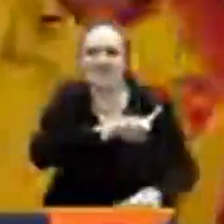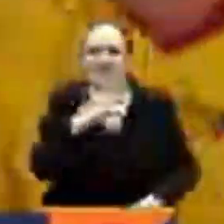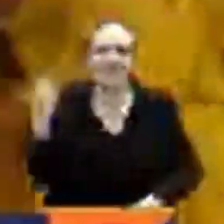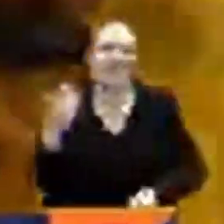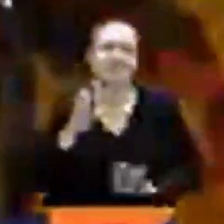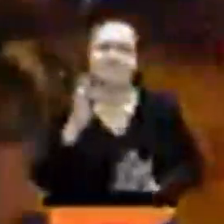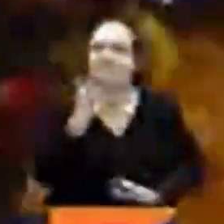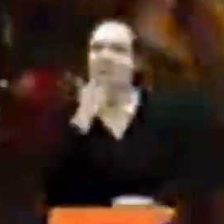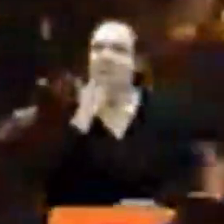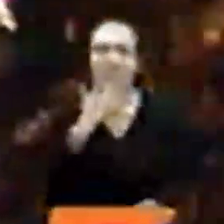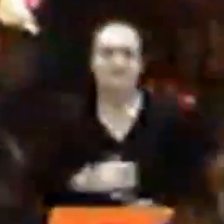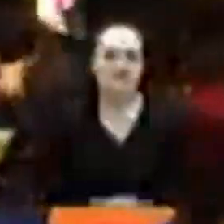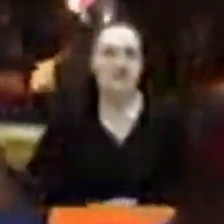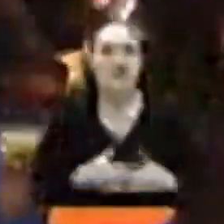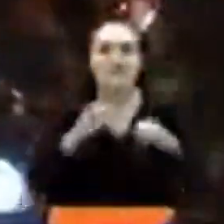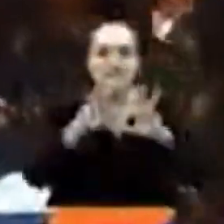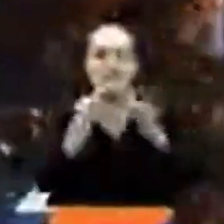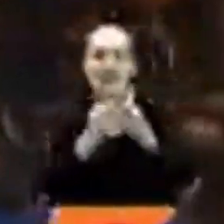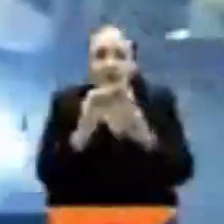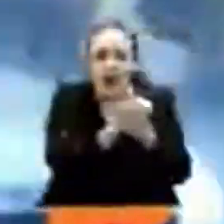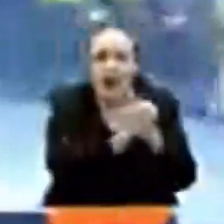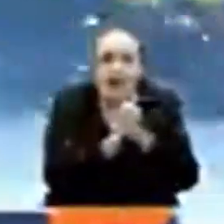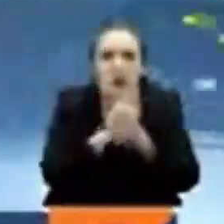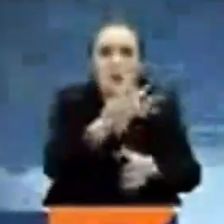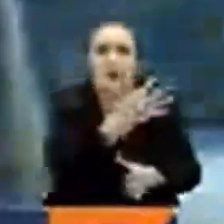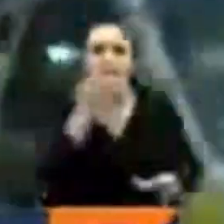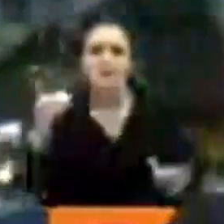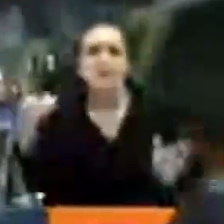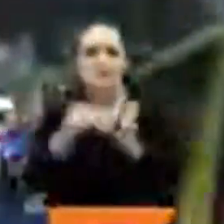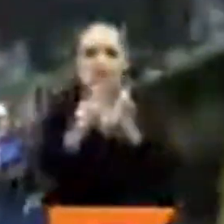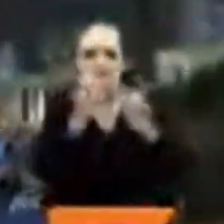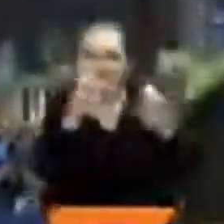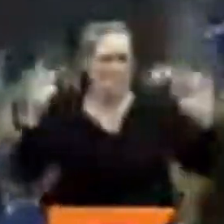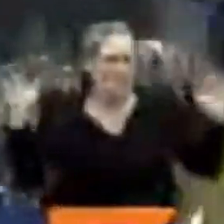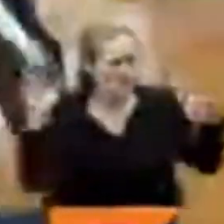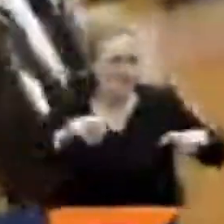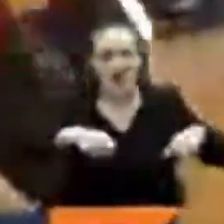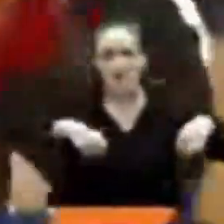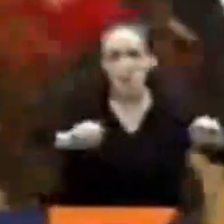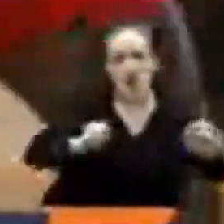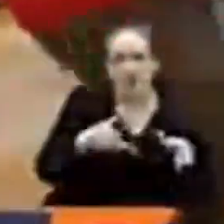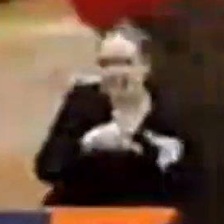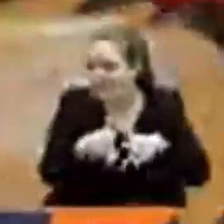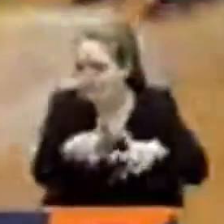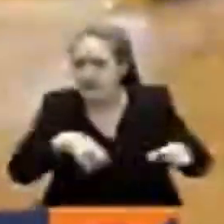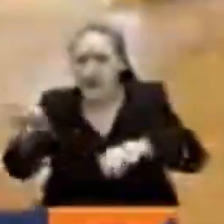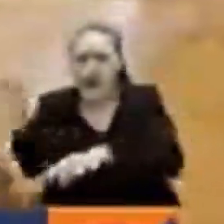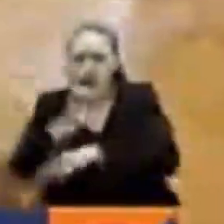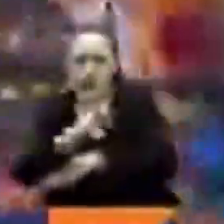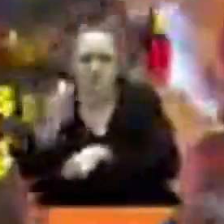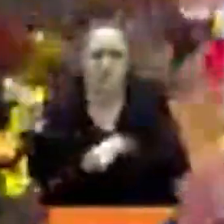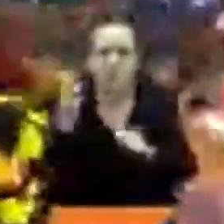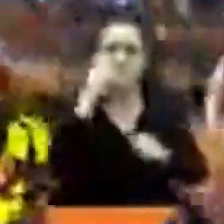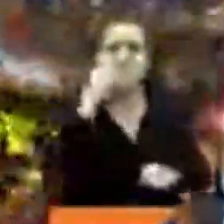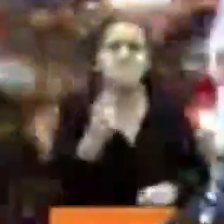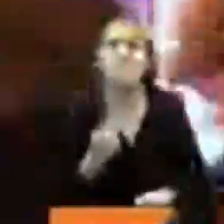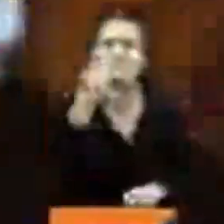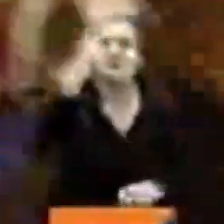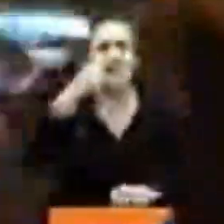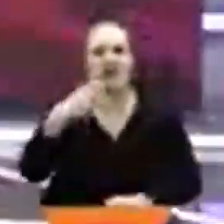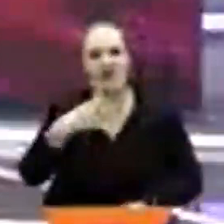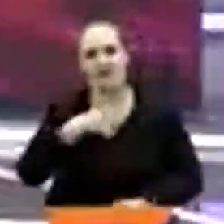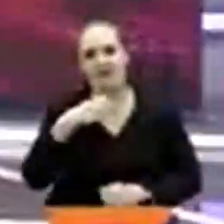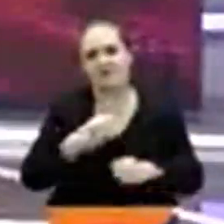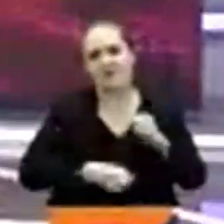Carros y motos, con familias y amigos, con 400.000 almas a bordo, festejaron hasta el amanecer su primera vez como dueños del fútbol